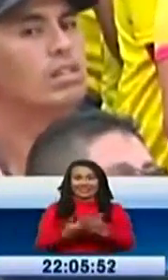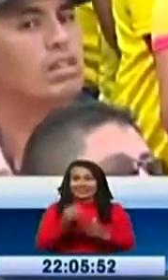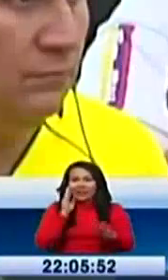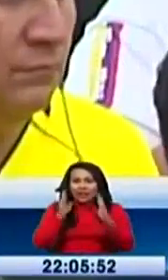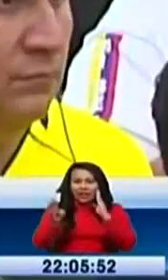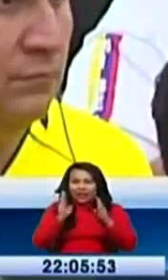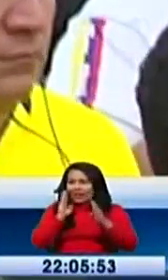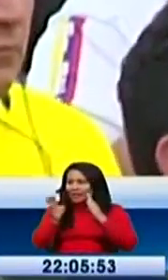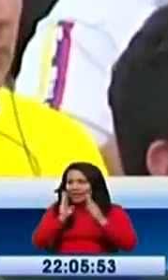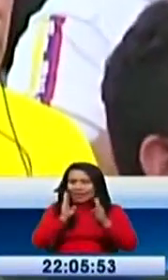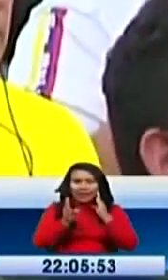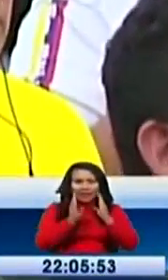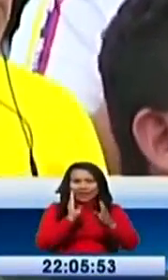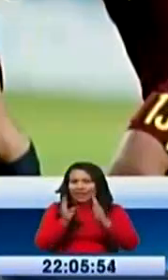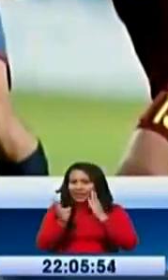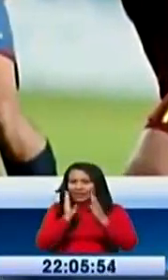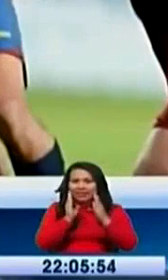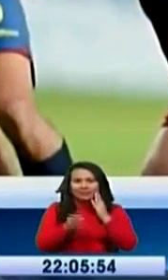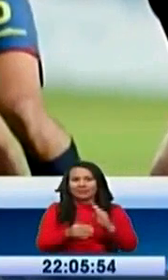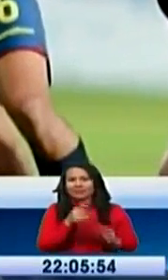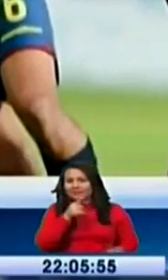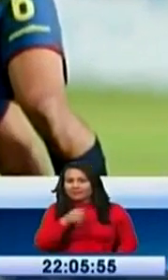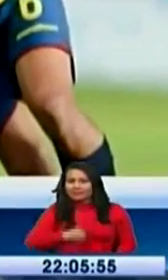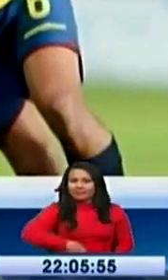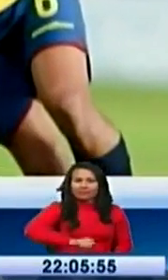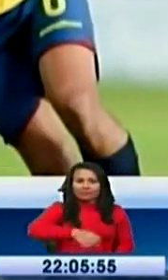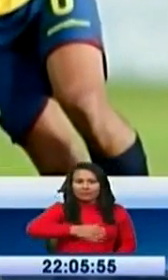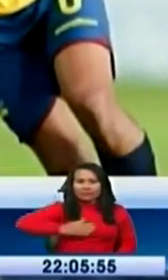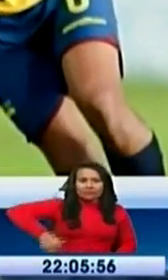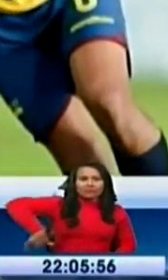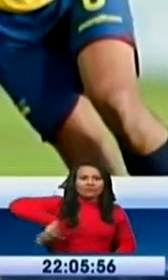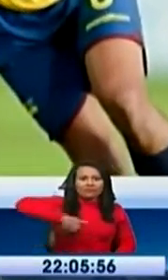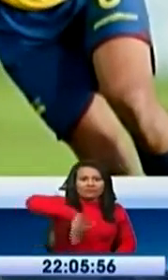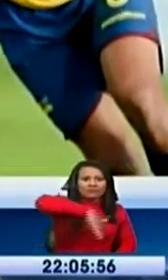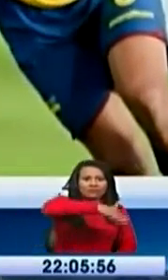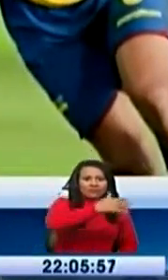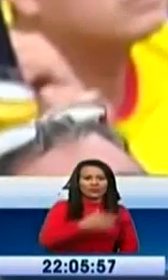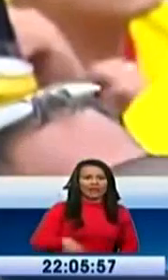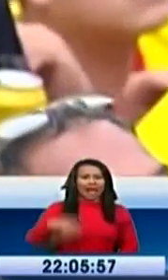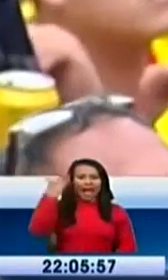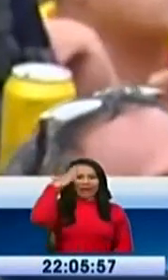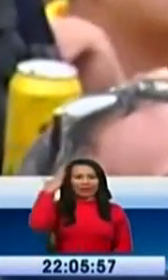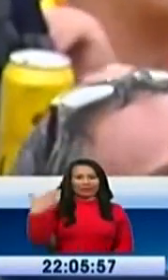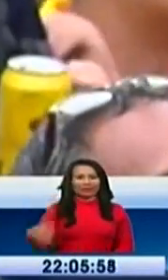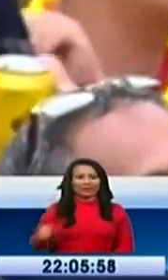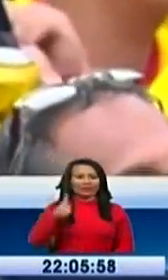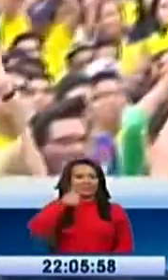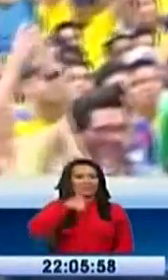pendientes a las jugadas, quiebres y escapadas de los de amarillo, azul y rojo.